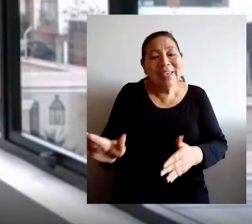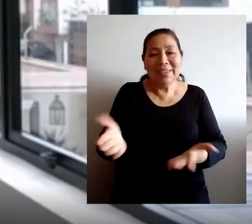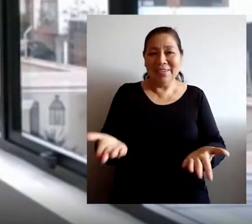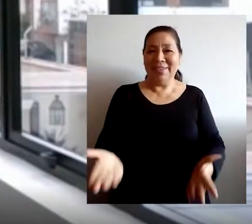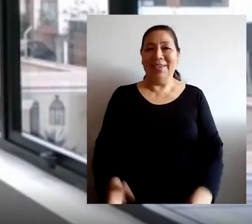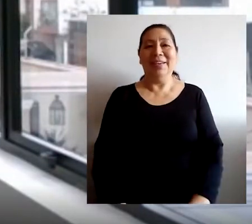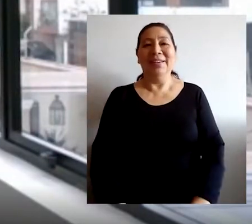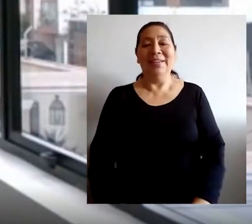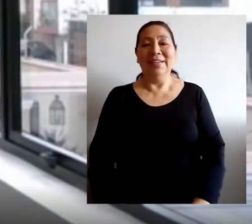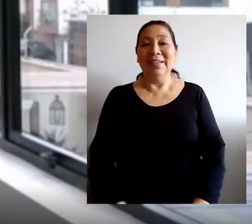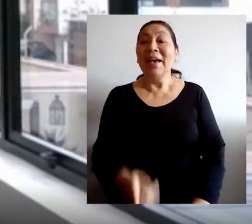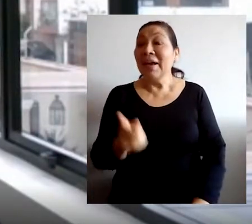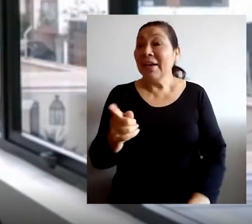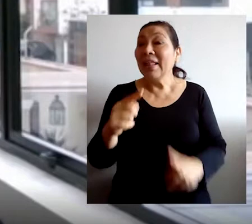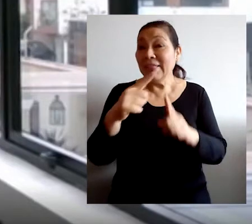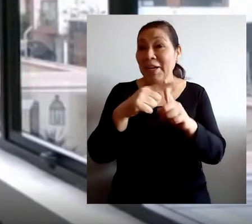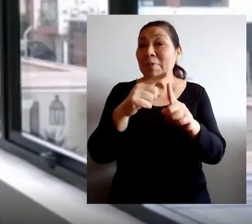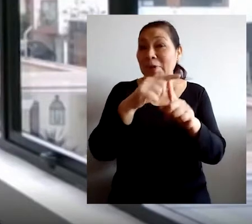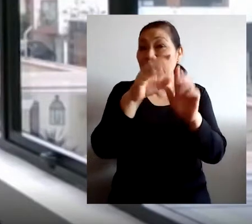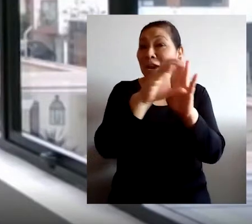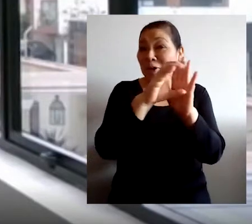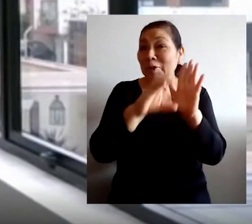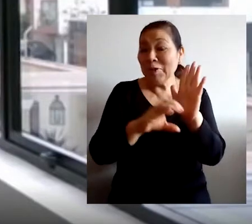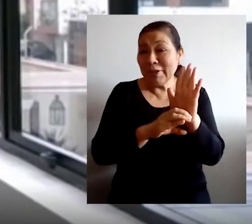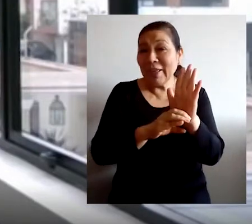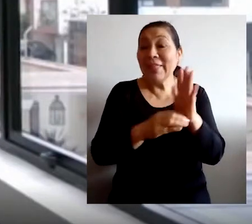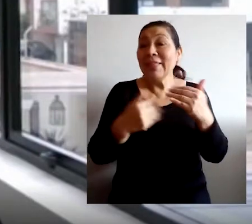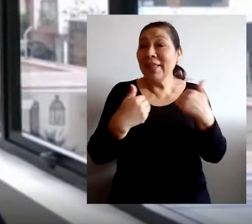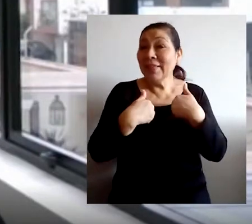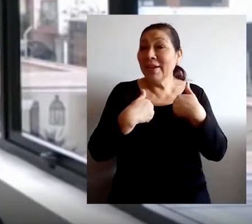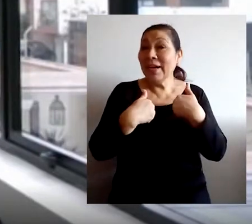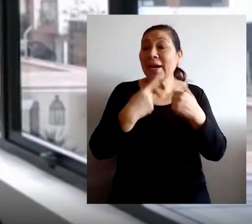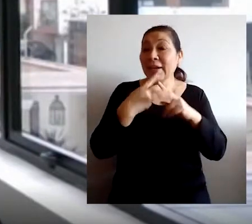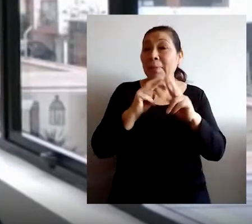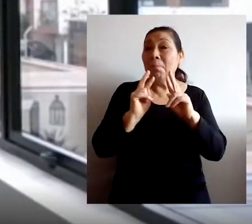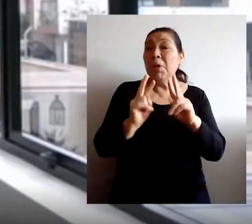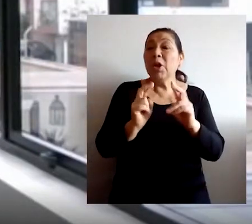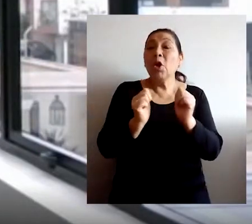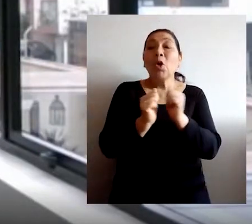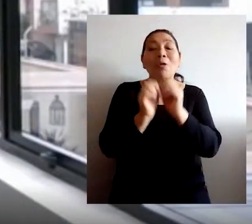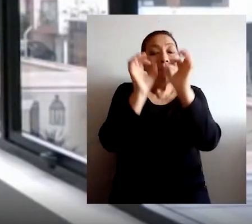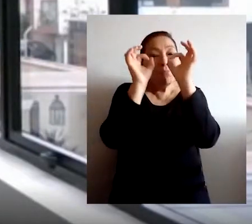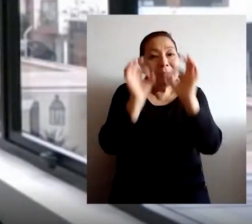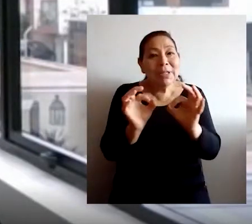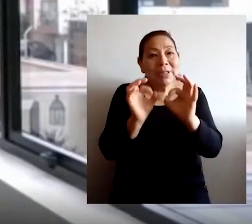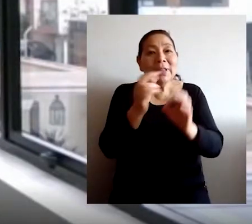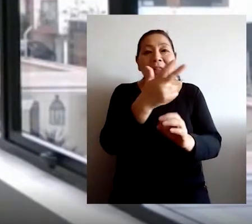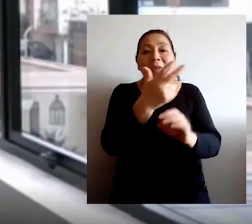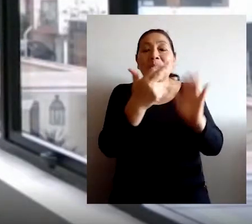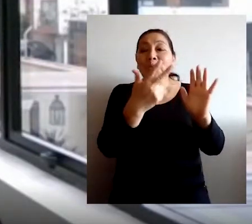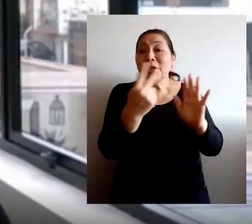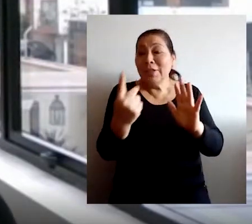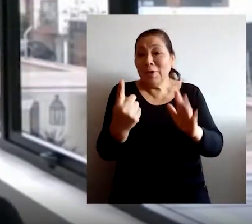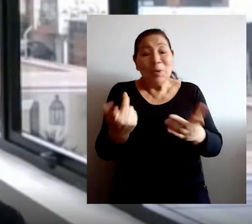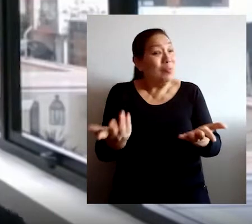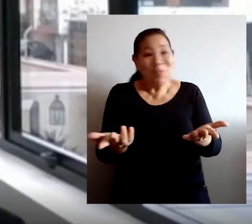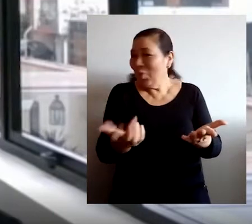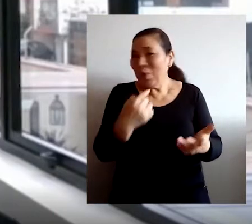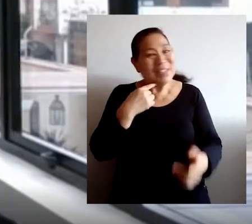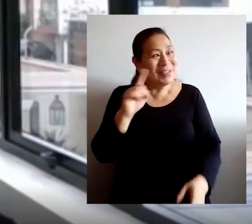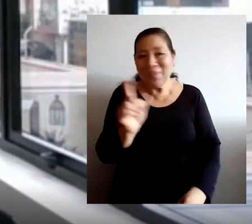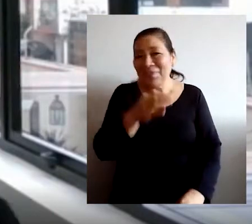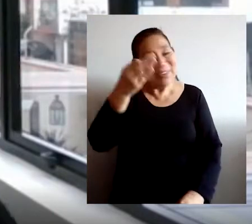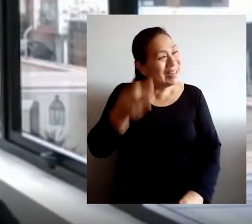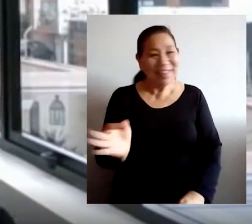ahora resulta que el Tribunal Constitucional tendría que fallar con precisión en las 382 hectáreas. Eso no es